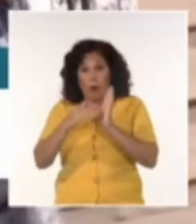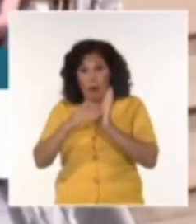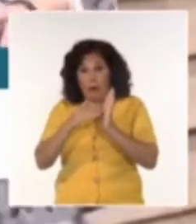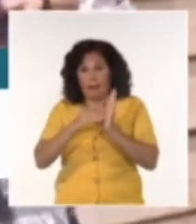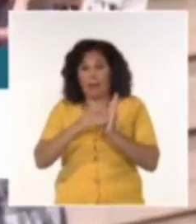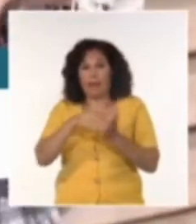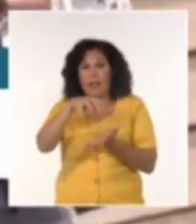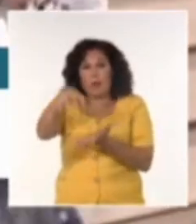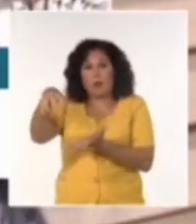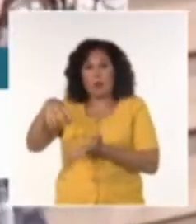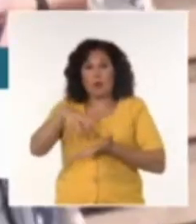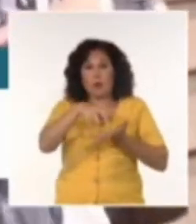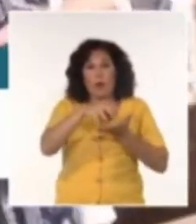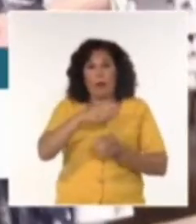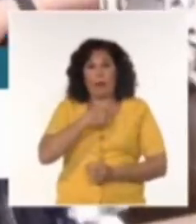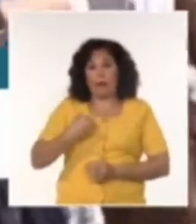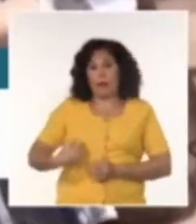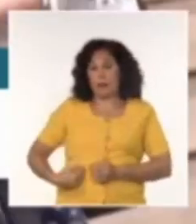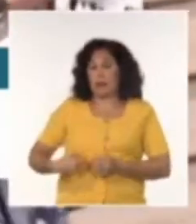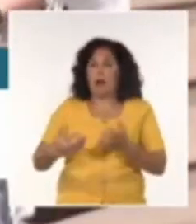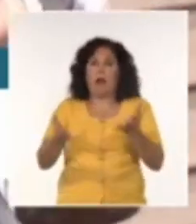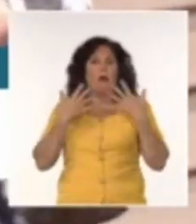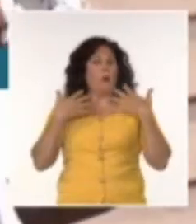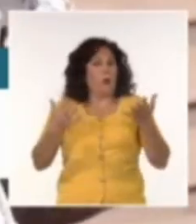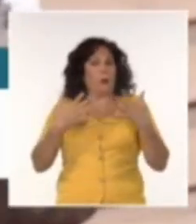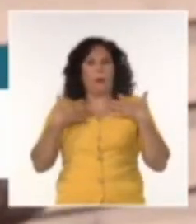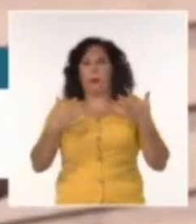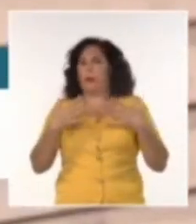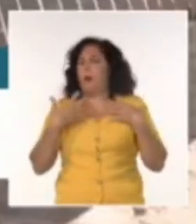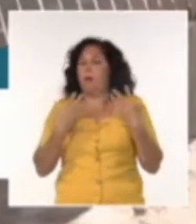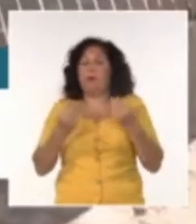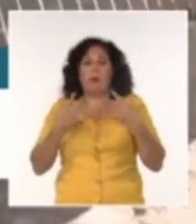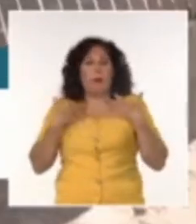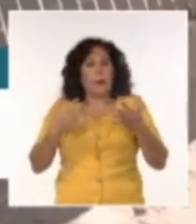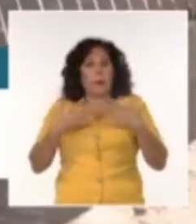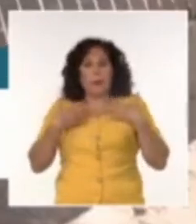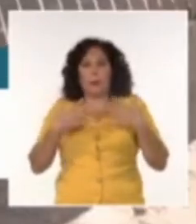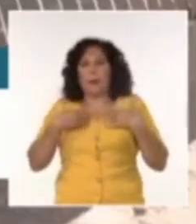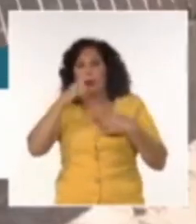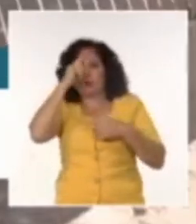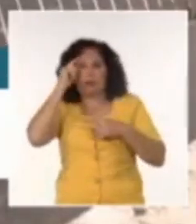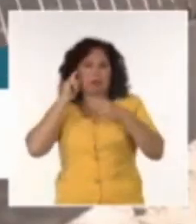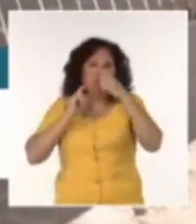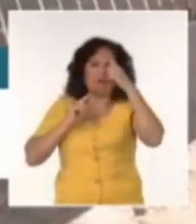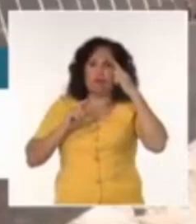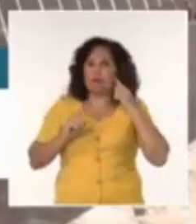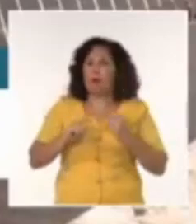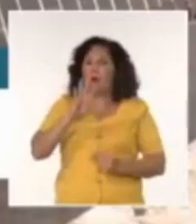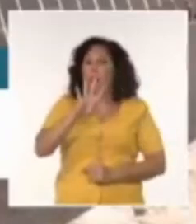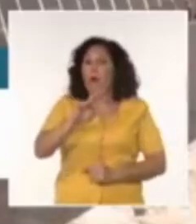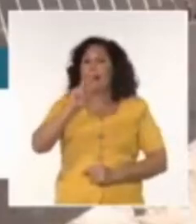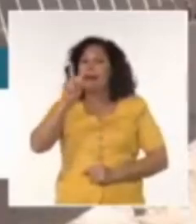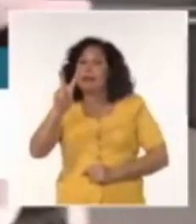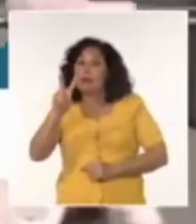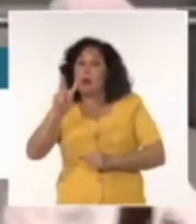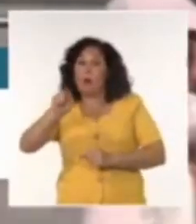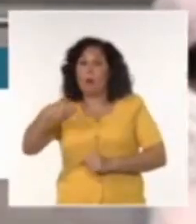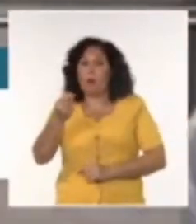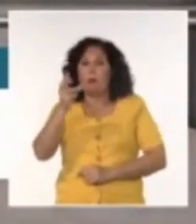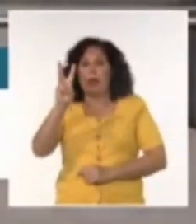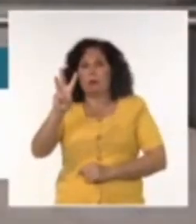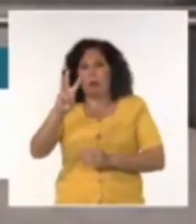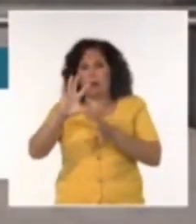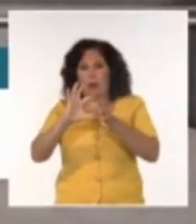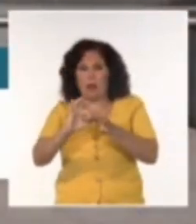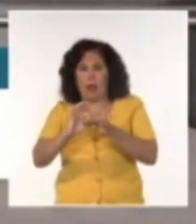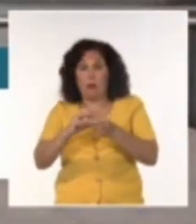más calurosas de China estaban situadas justamente en Shenzhen y entre ellas Zhuhai registró 42,3 grados.